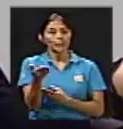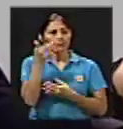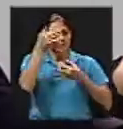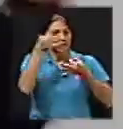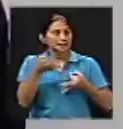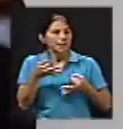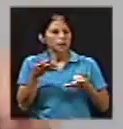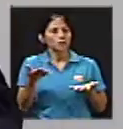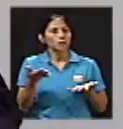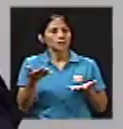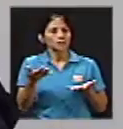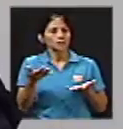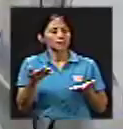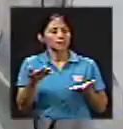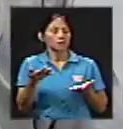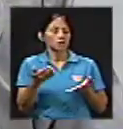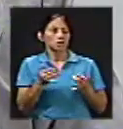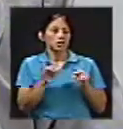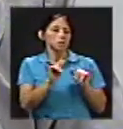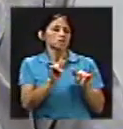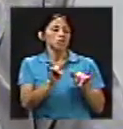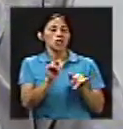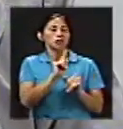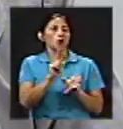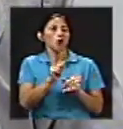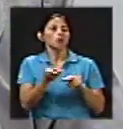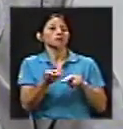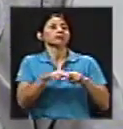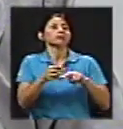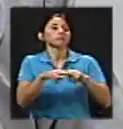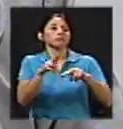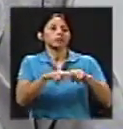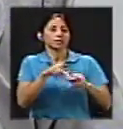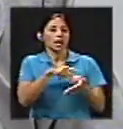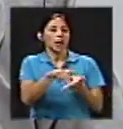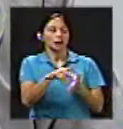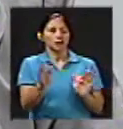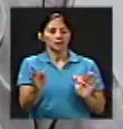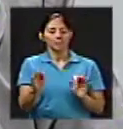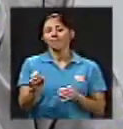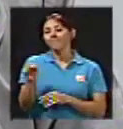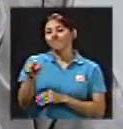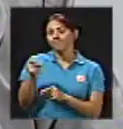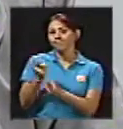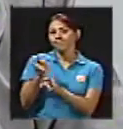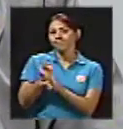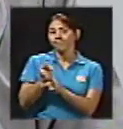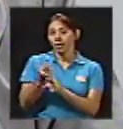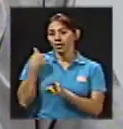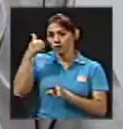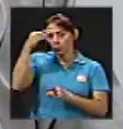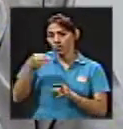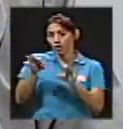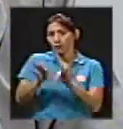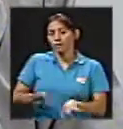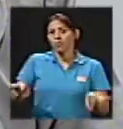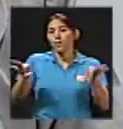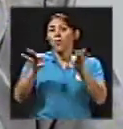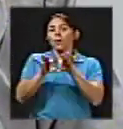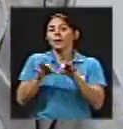pese a que su salario no aumentaba. Bueno, es así. Yo creo que lo importante en este sentido, pues,